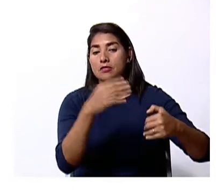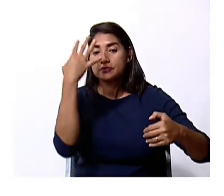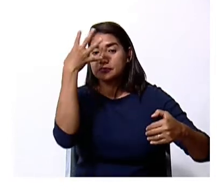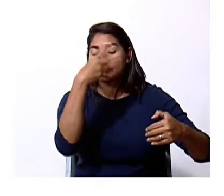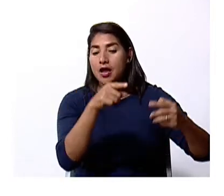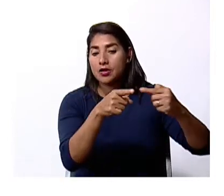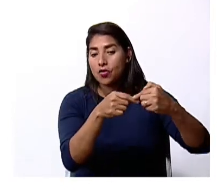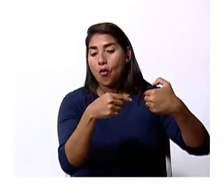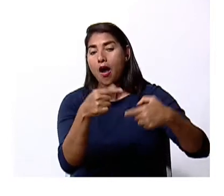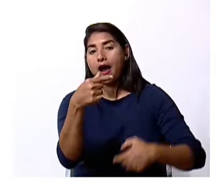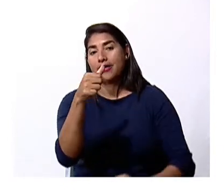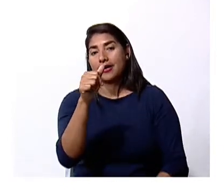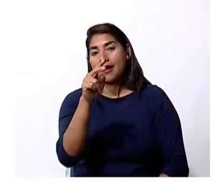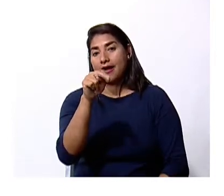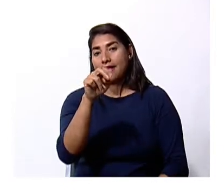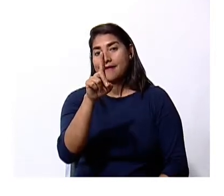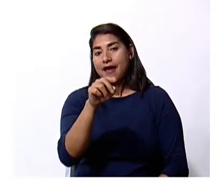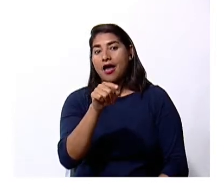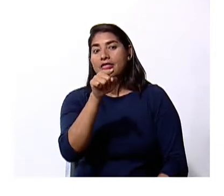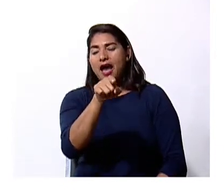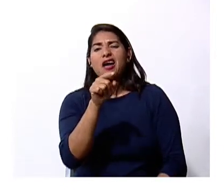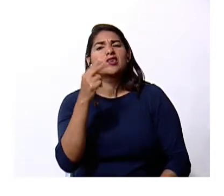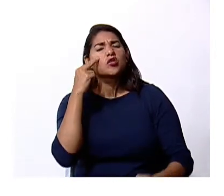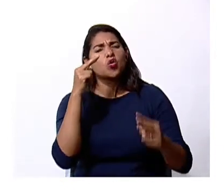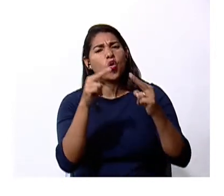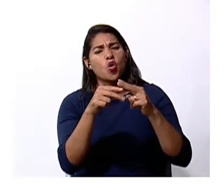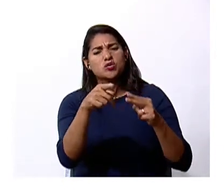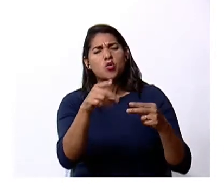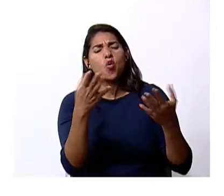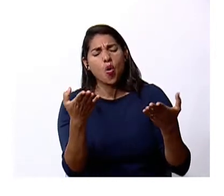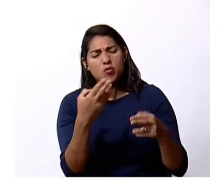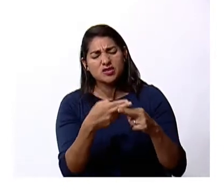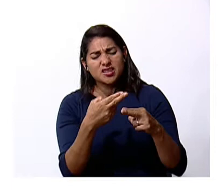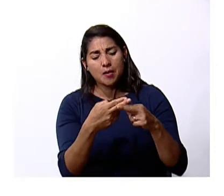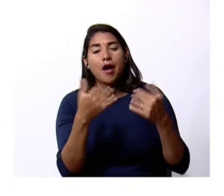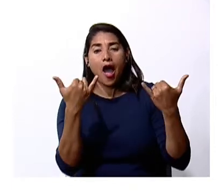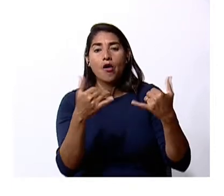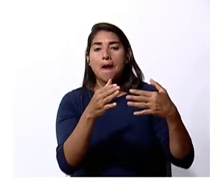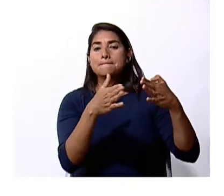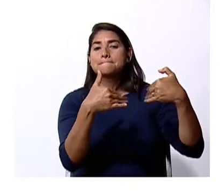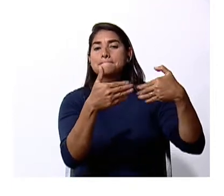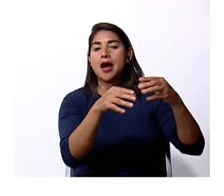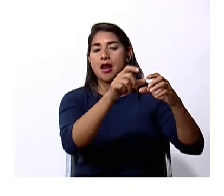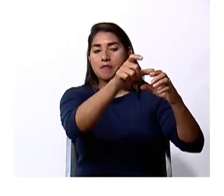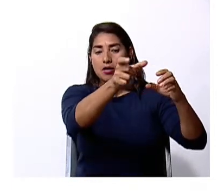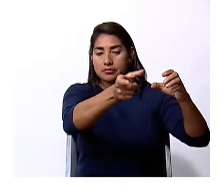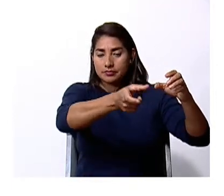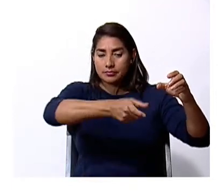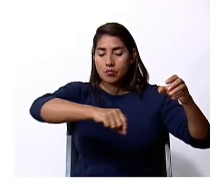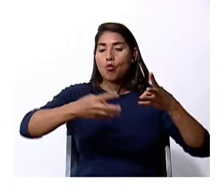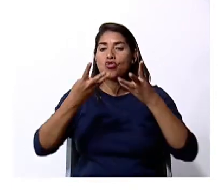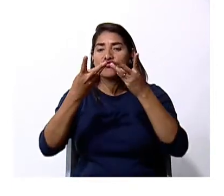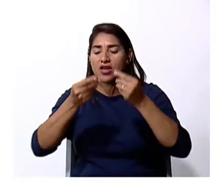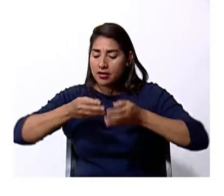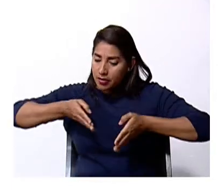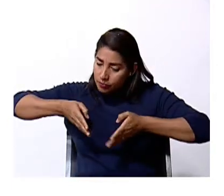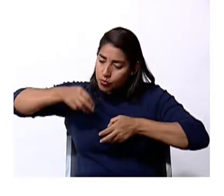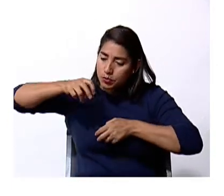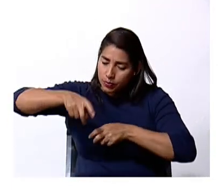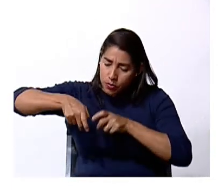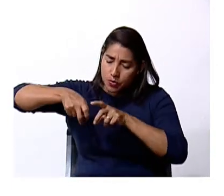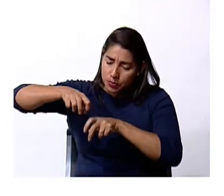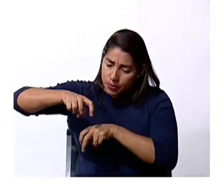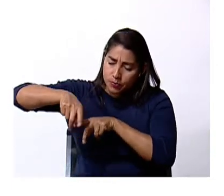Nueva Granada, y que hoy conocemos como Panamá. Eran caravanas terrestres que transportaban